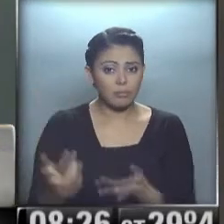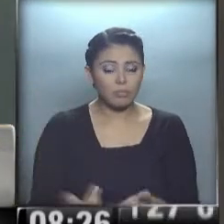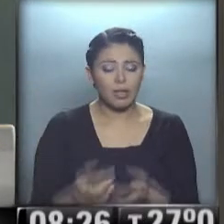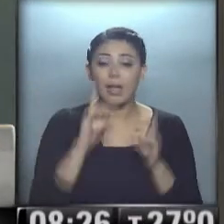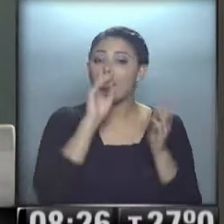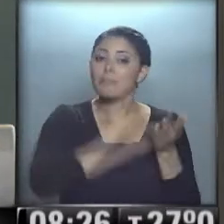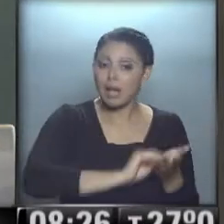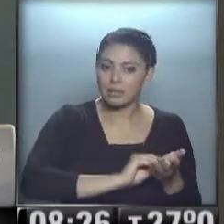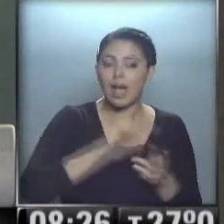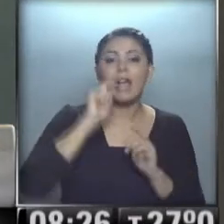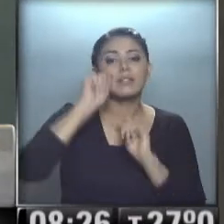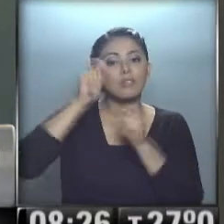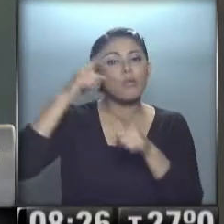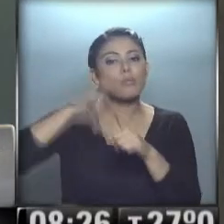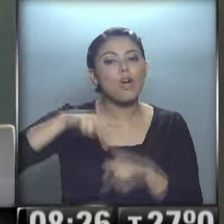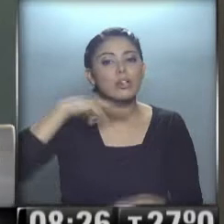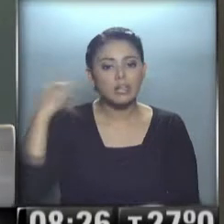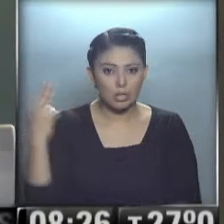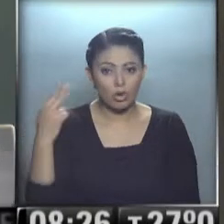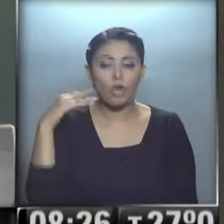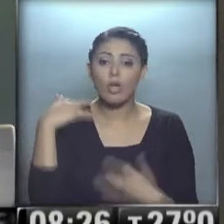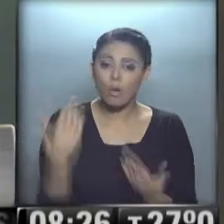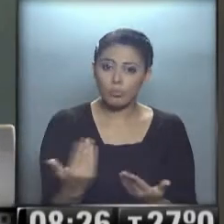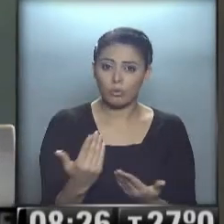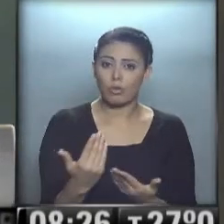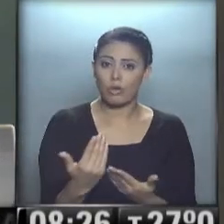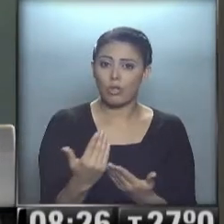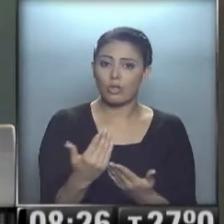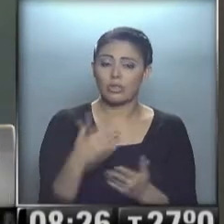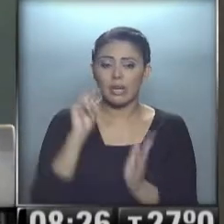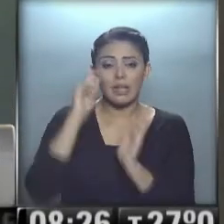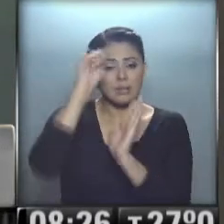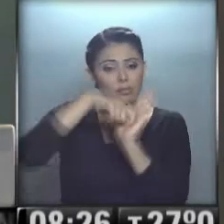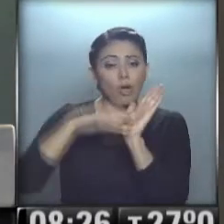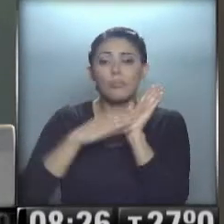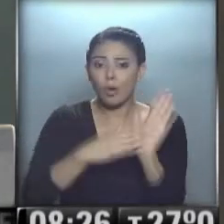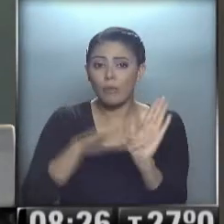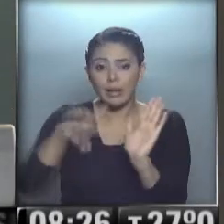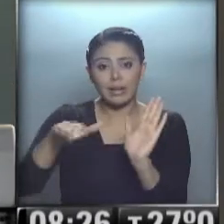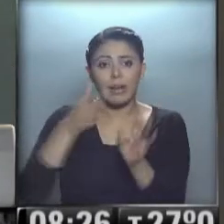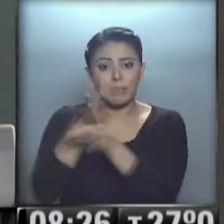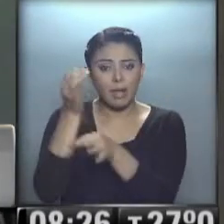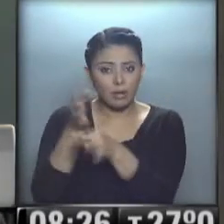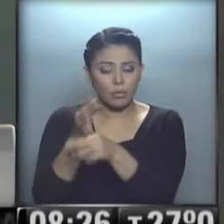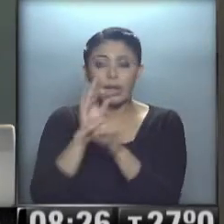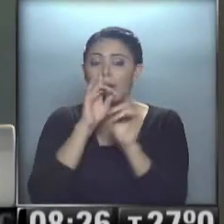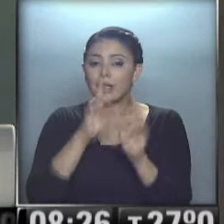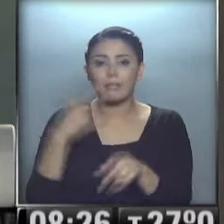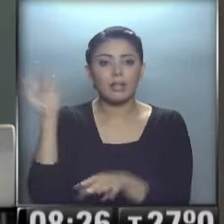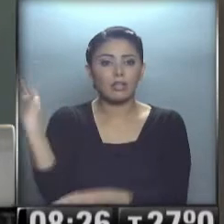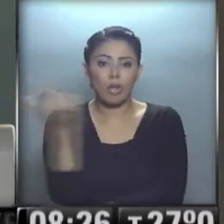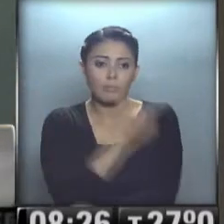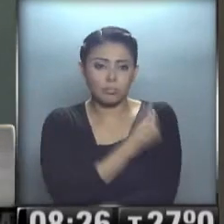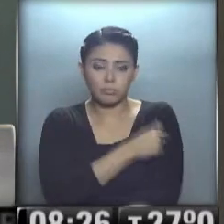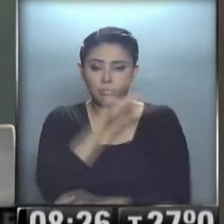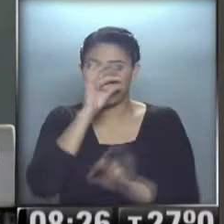su vez también la asignación universal por hijo, que permite la condicionalidad de la certificación de escolarización y también de la vacunación.